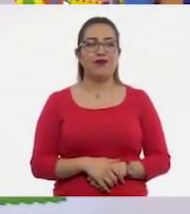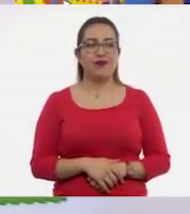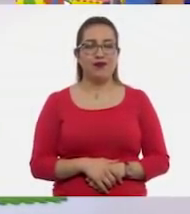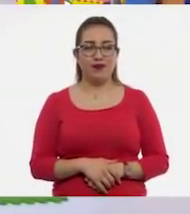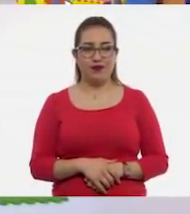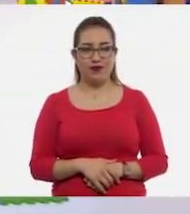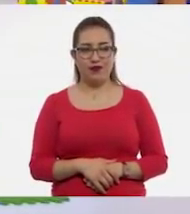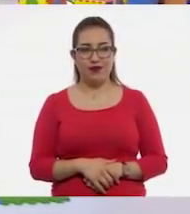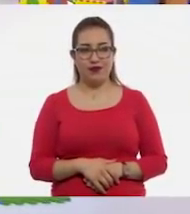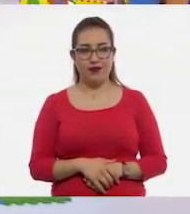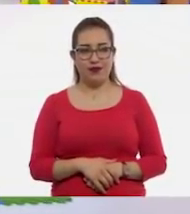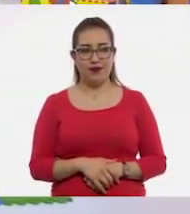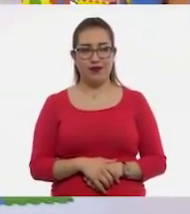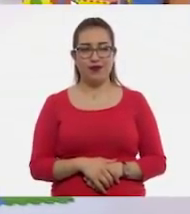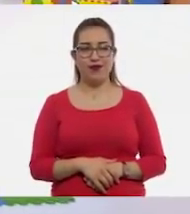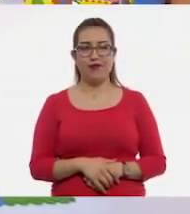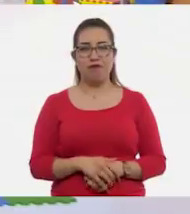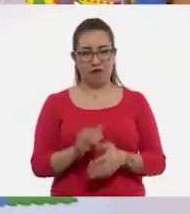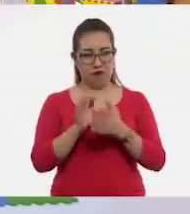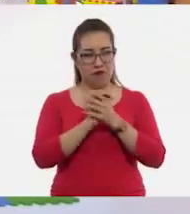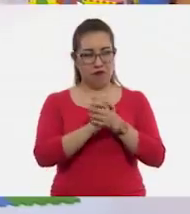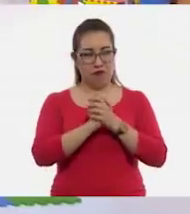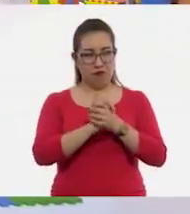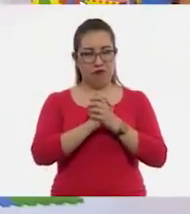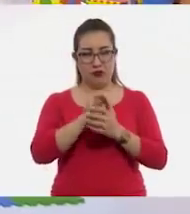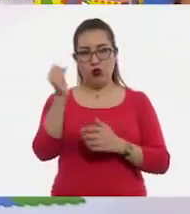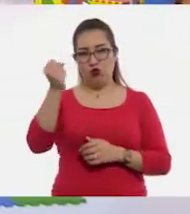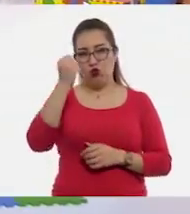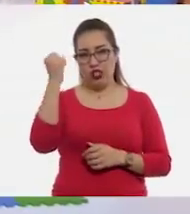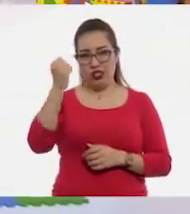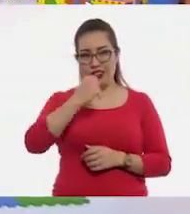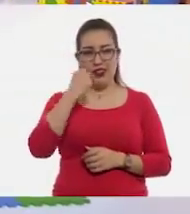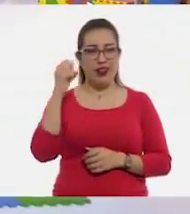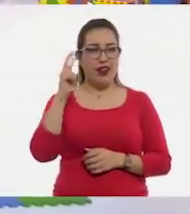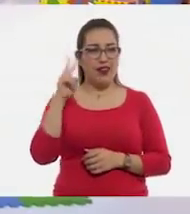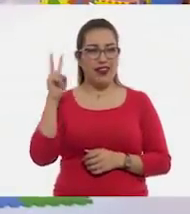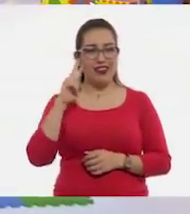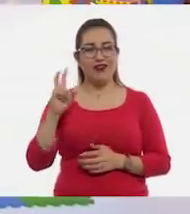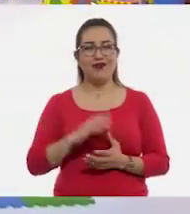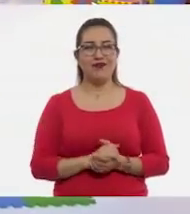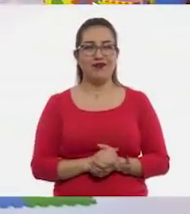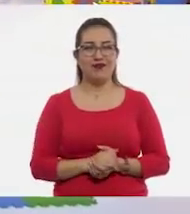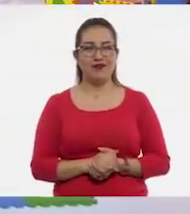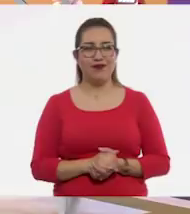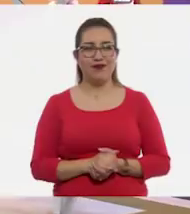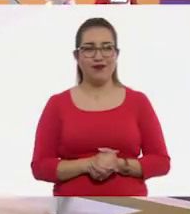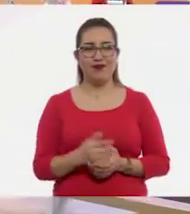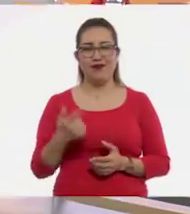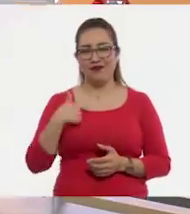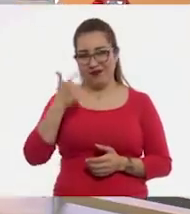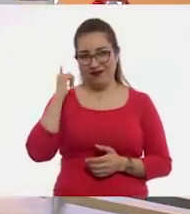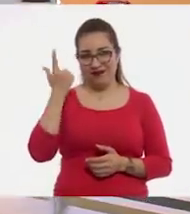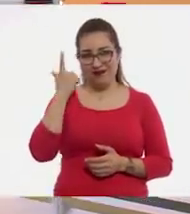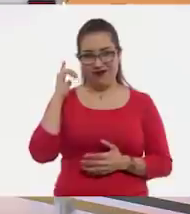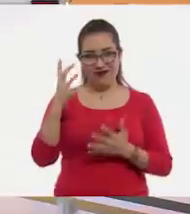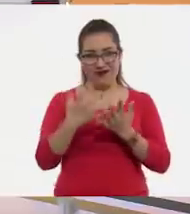No, así que rebasar. Deseenme mucha suerte allá en casa. Es más, sóplenle a mi dado, por favor, para que haya mucha fortuna. Y ahora sí,